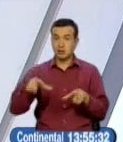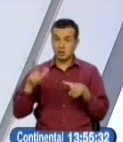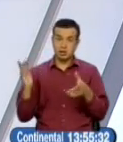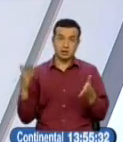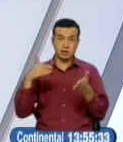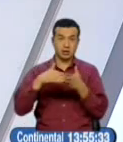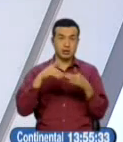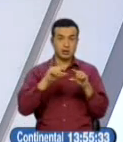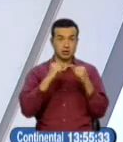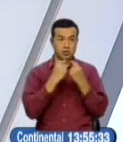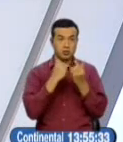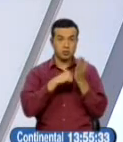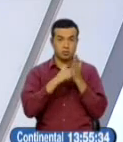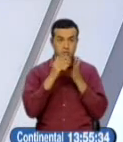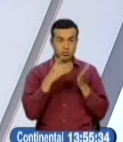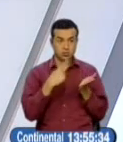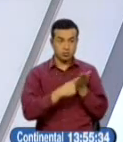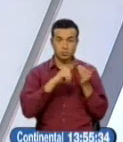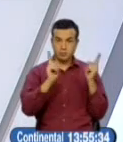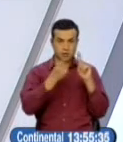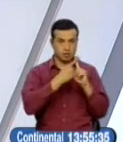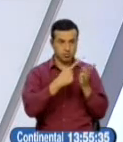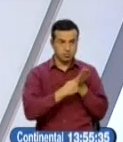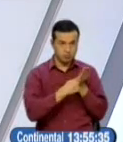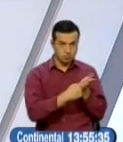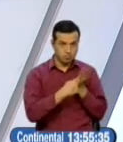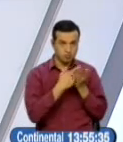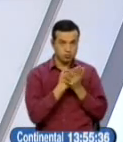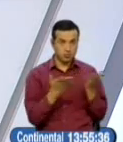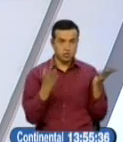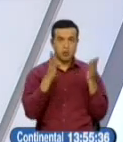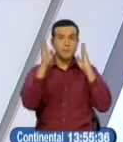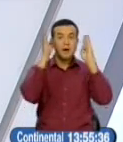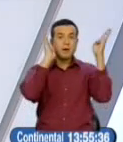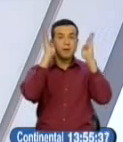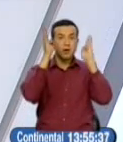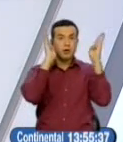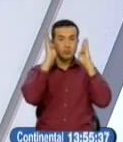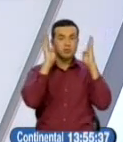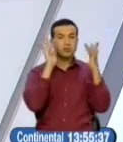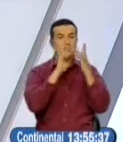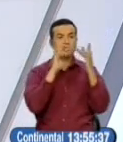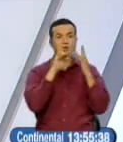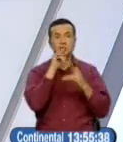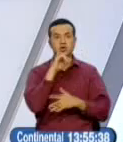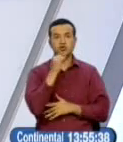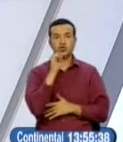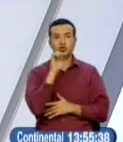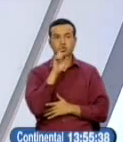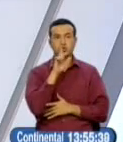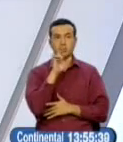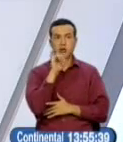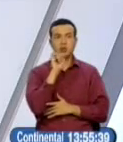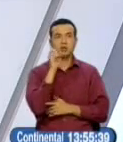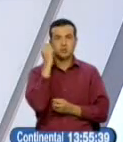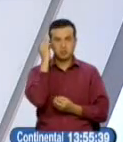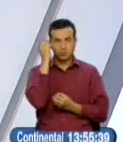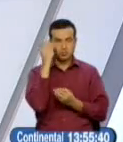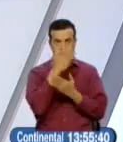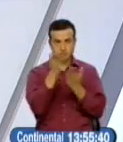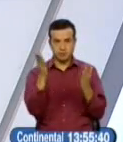el gabinete itinerante, el primero de su gobierno. Desde Babahoyo vamos a hacer contacto con Jocelyn de Mera, quien nos preparó el